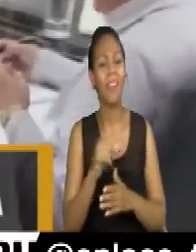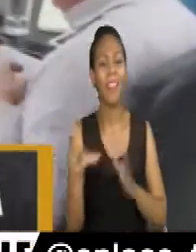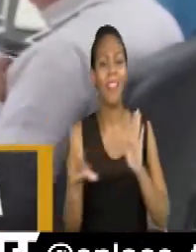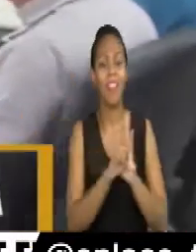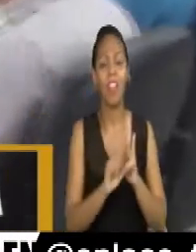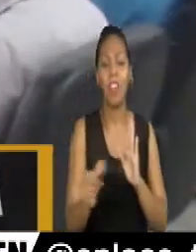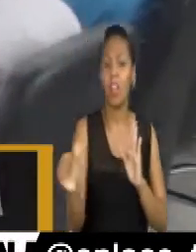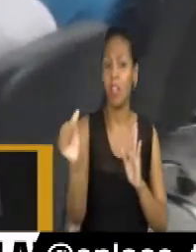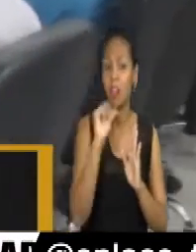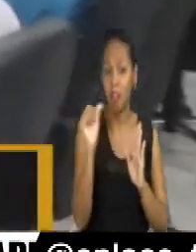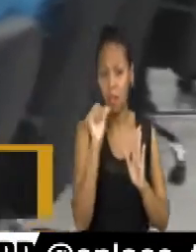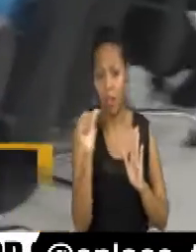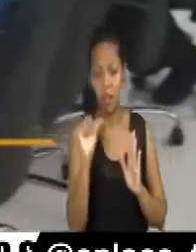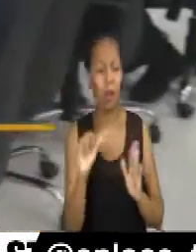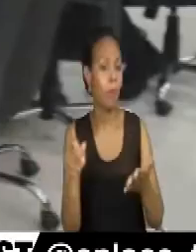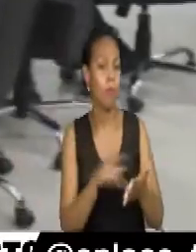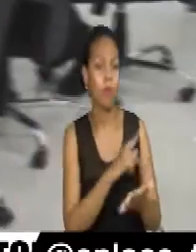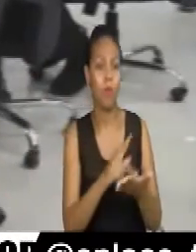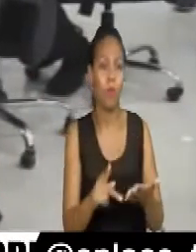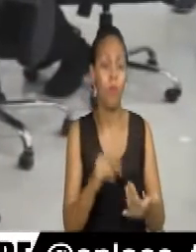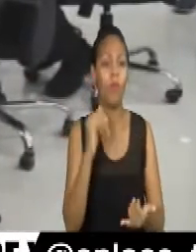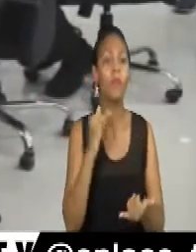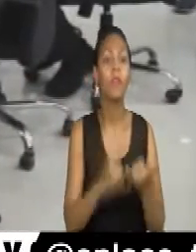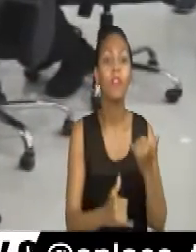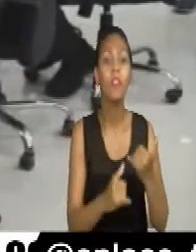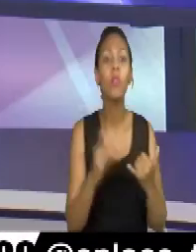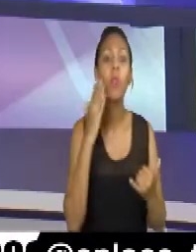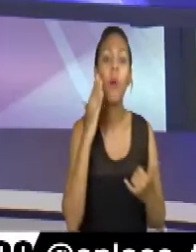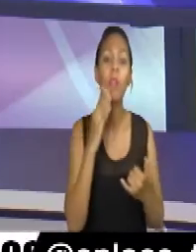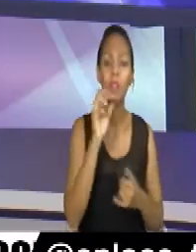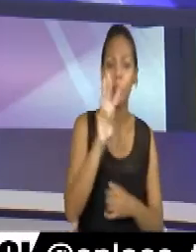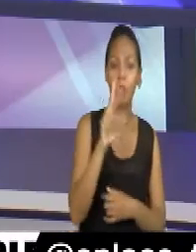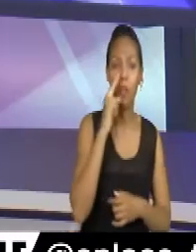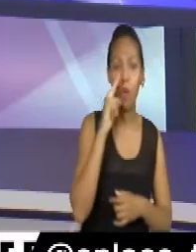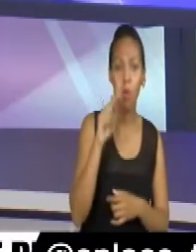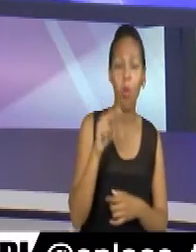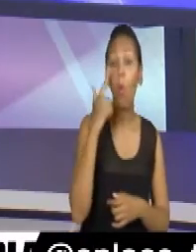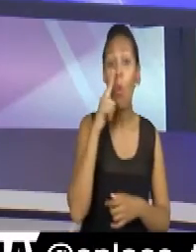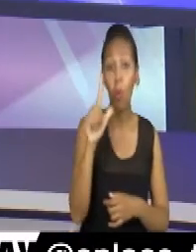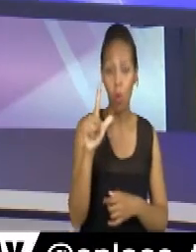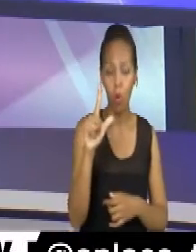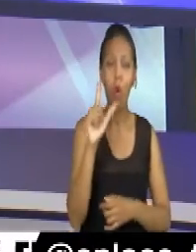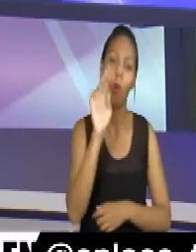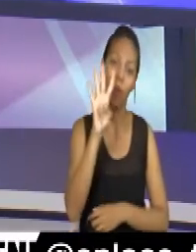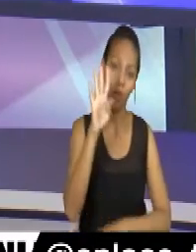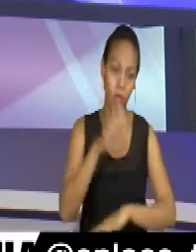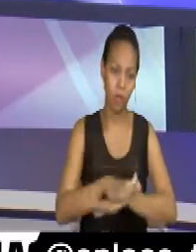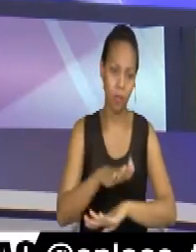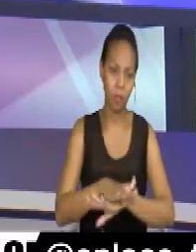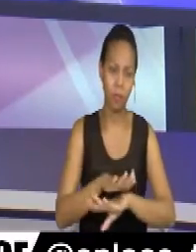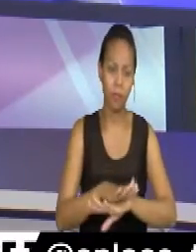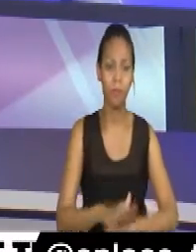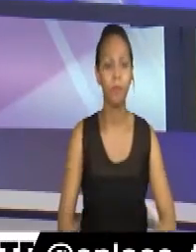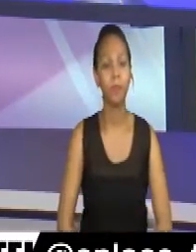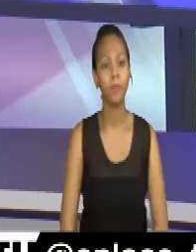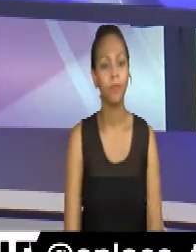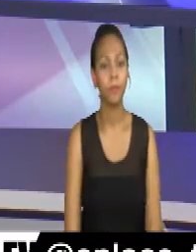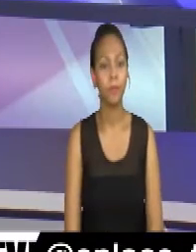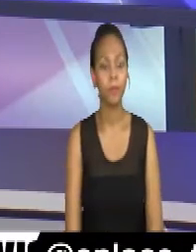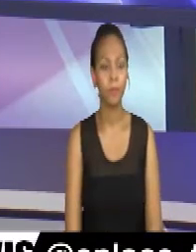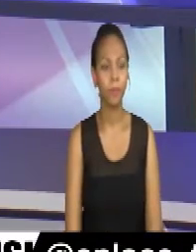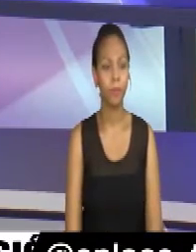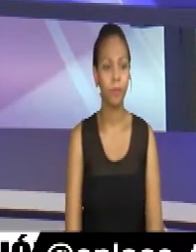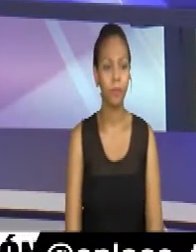finalizará el 3 de julio a las 4 de la tarde. En otro campo informativo, Consejo Municipal anunció que